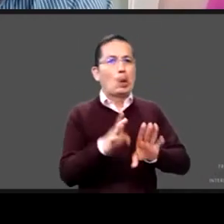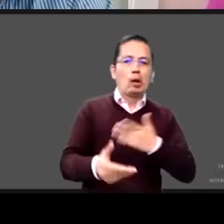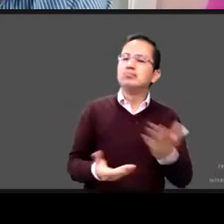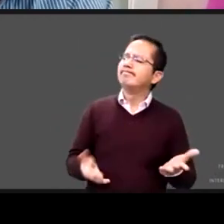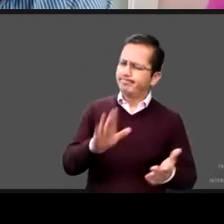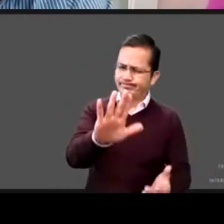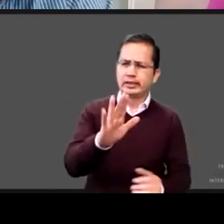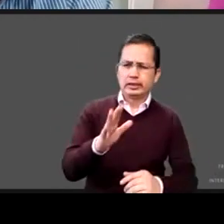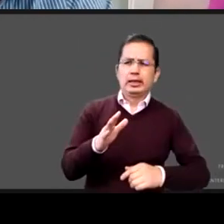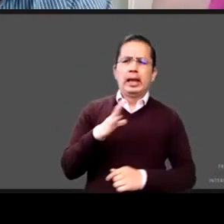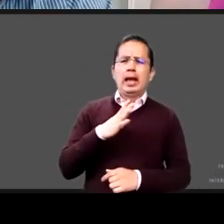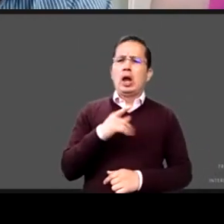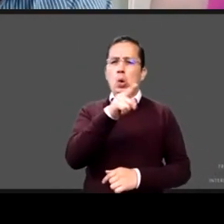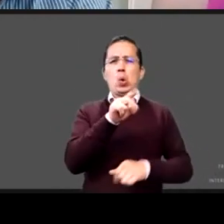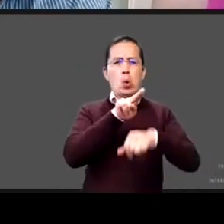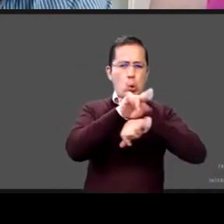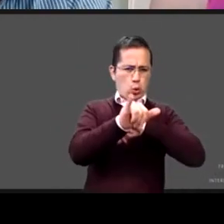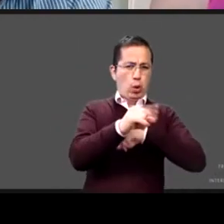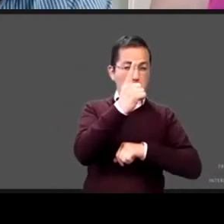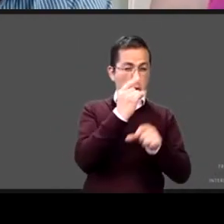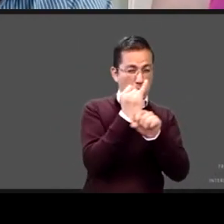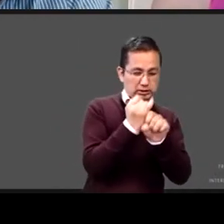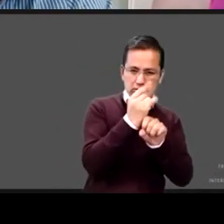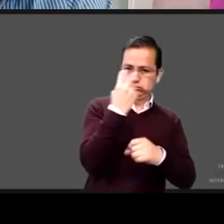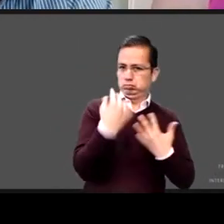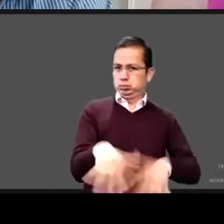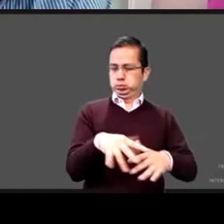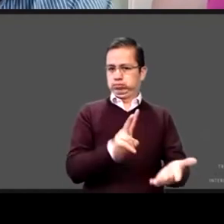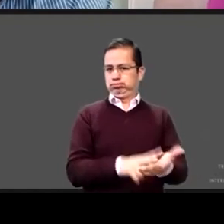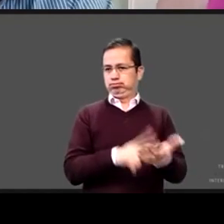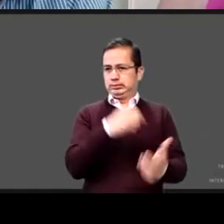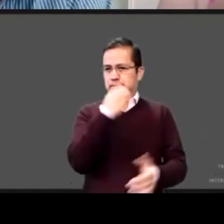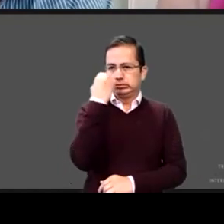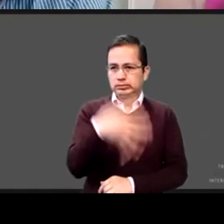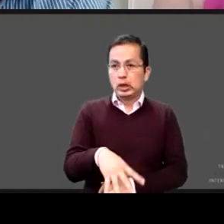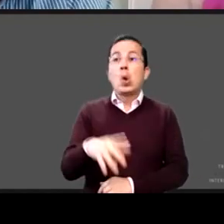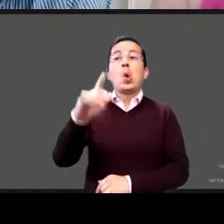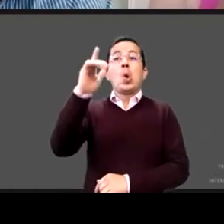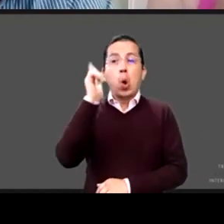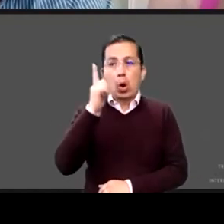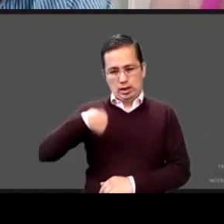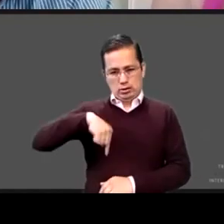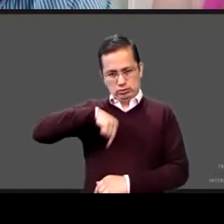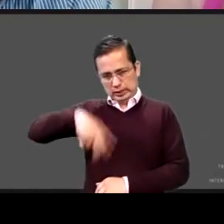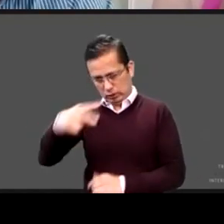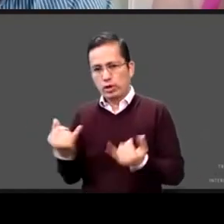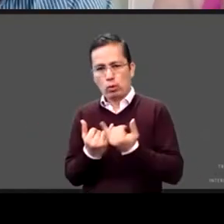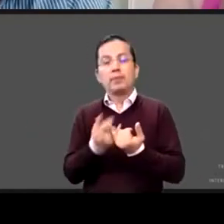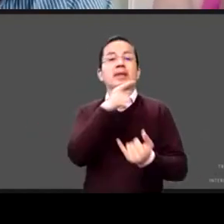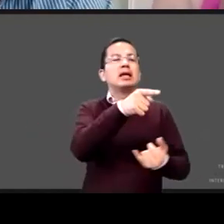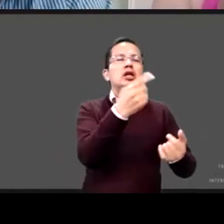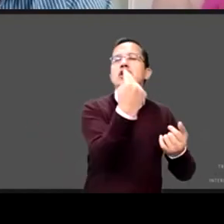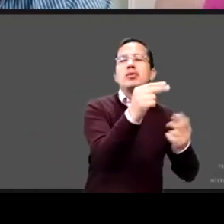Hay un trabajo que se hizo en Uruguay que me parece maravilloso y que ojalá aspiremos en México a hacerlo. Se llama Mapa de Ruta para las